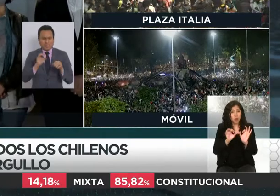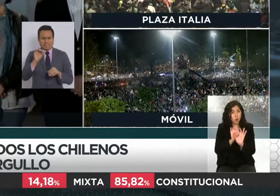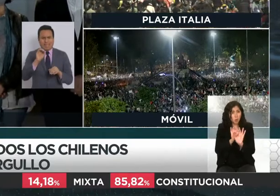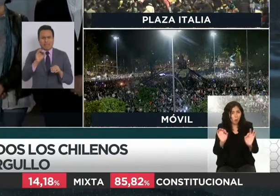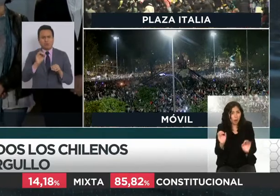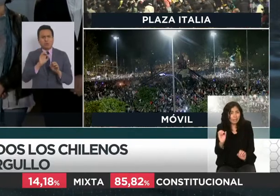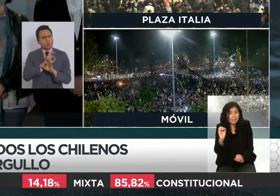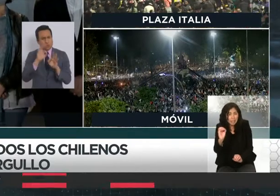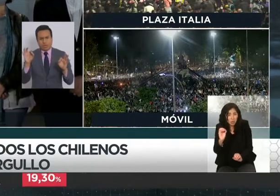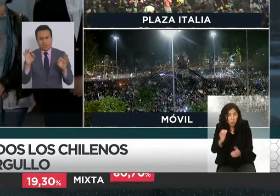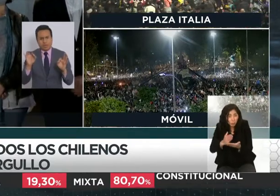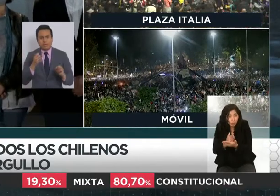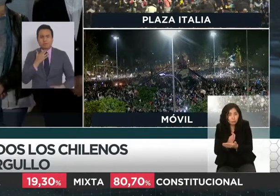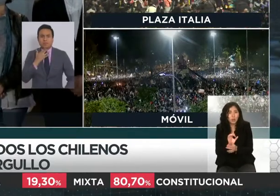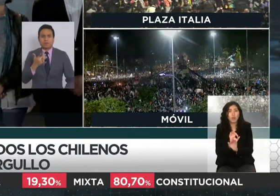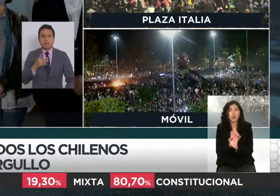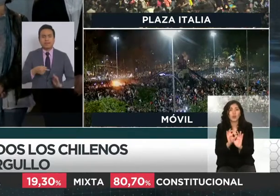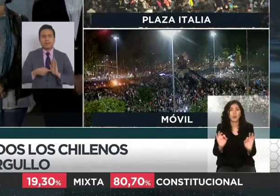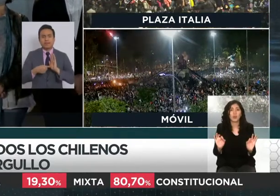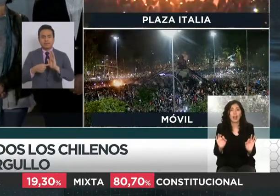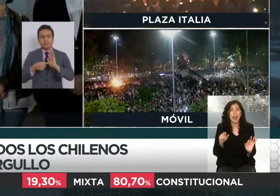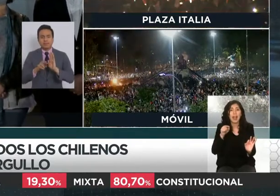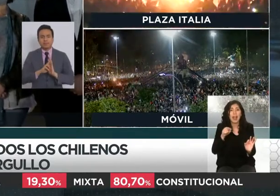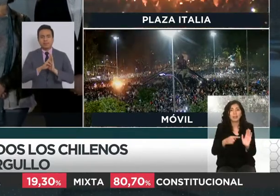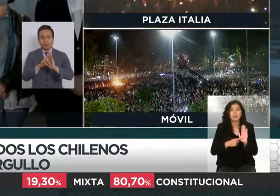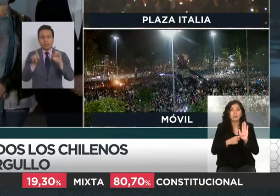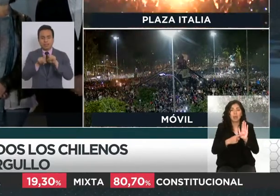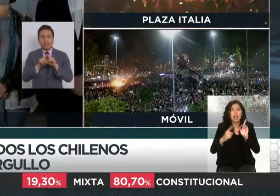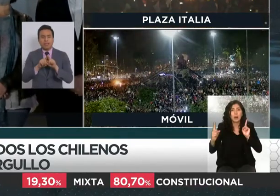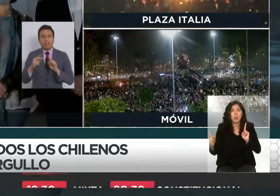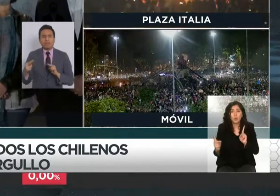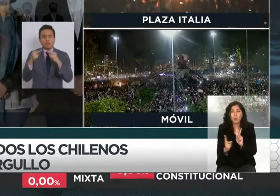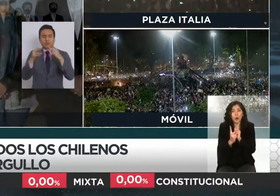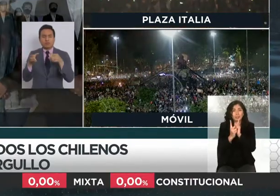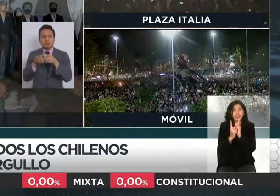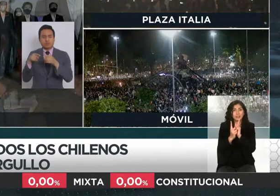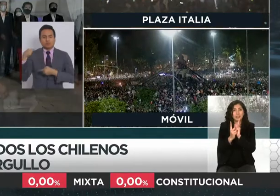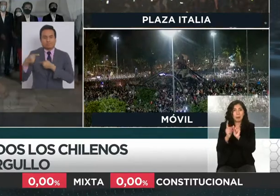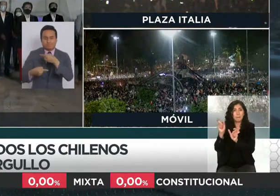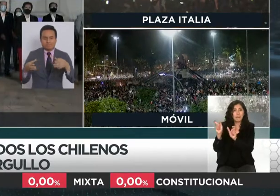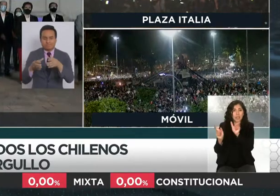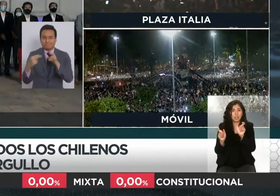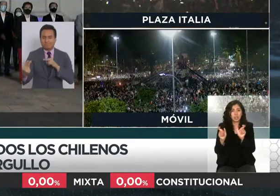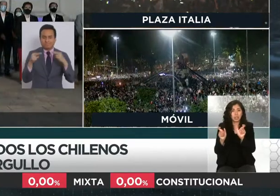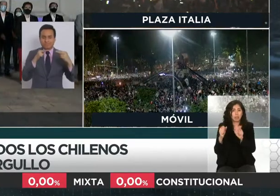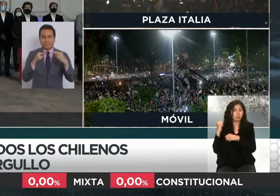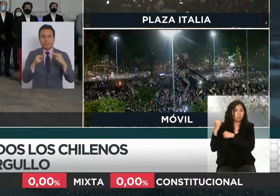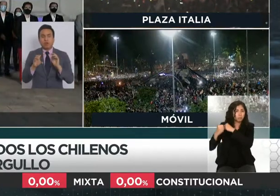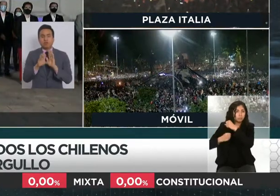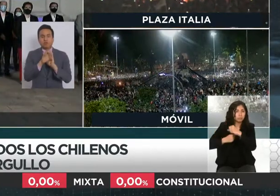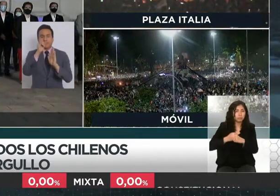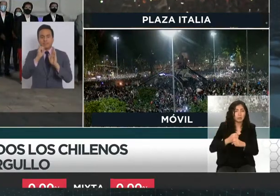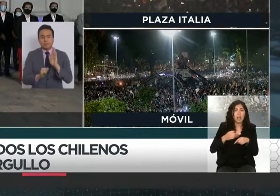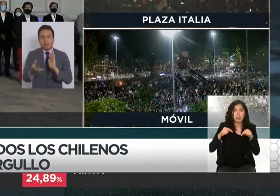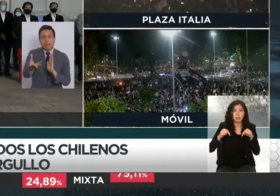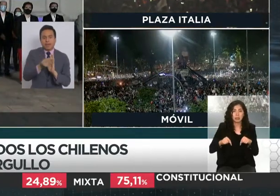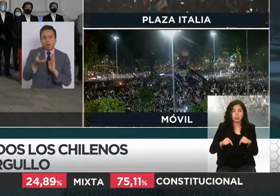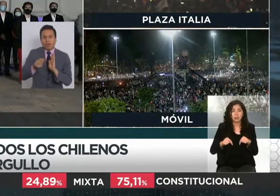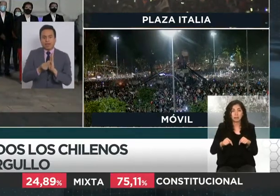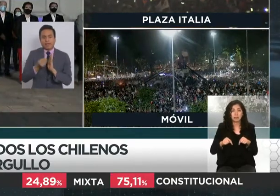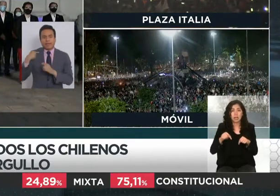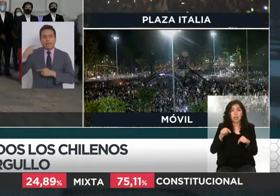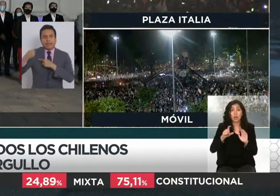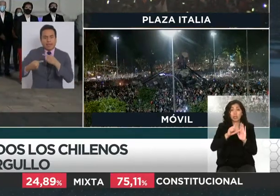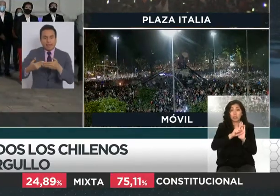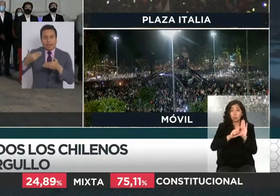de cero, porque representa el encuentro de las generaciones. Una constitución siempre debe recoger la